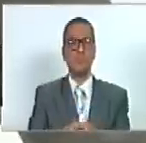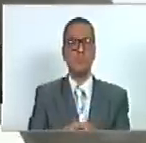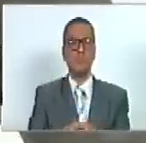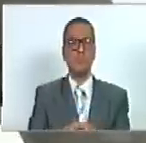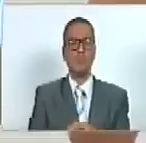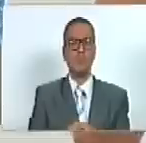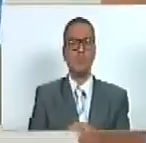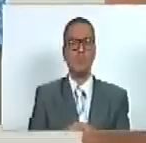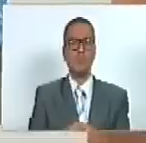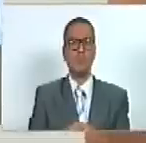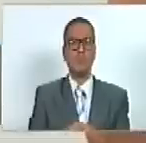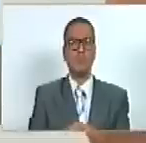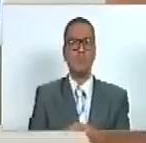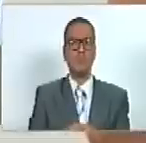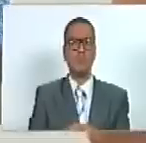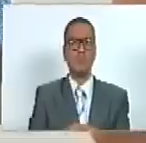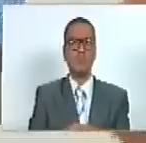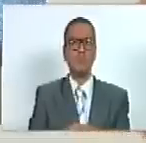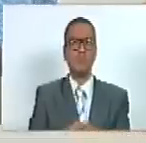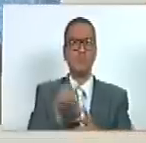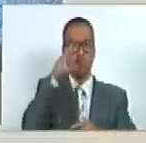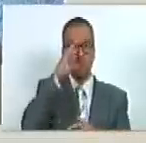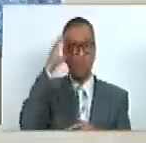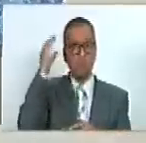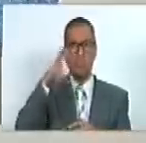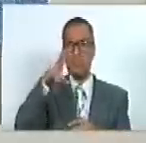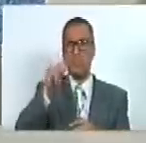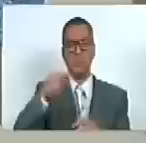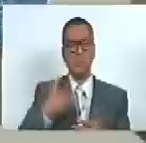como Dios no le proveyó